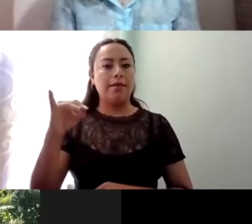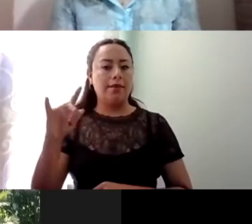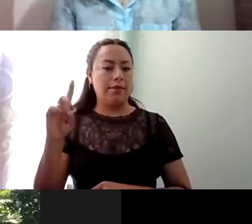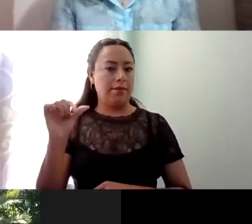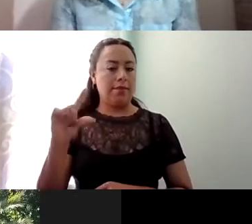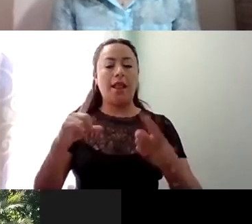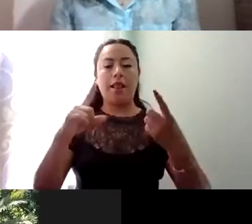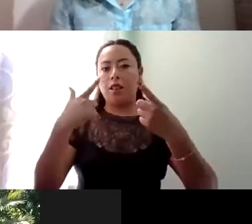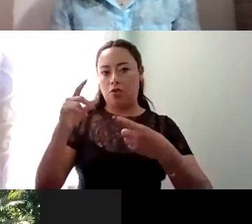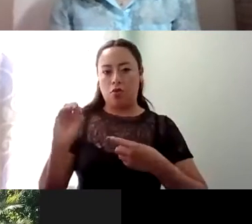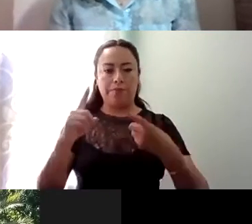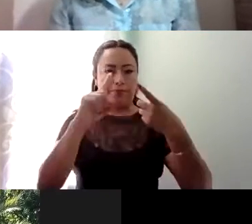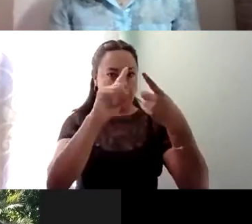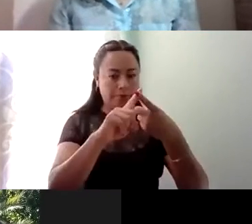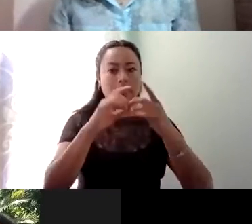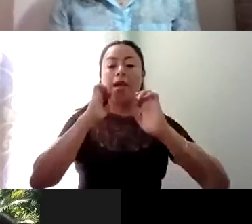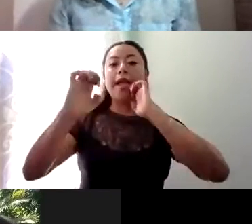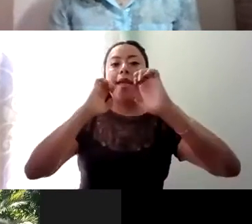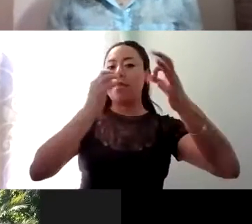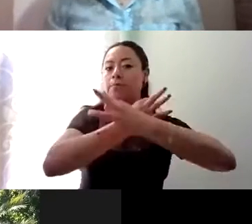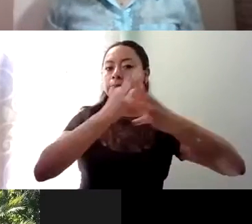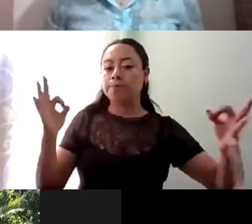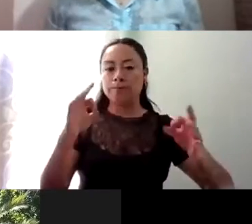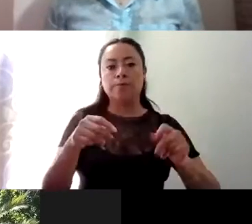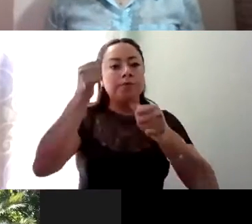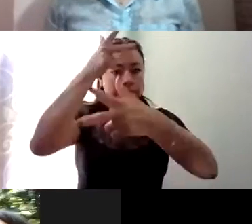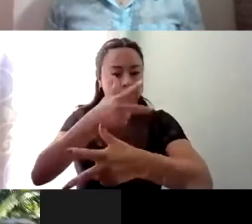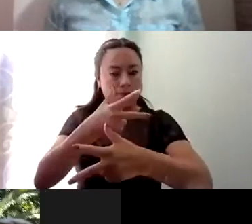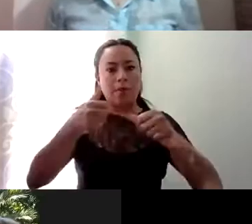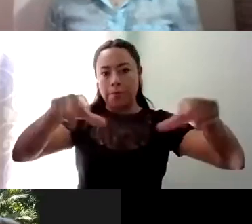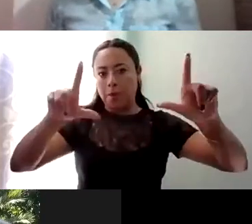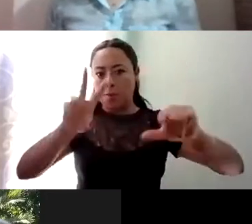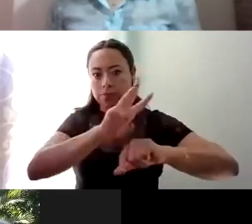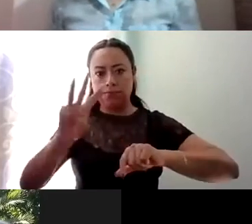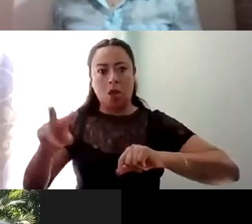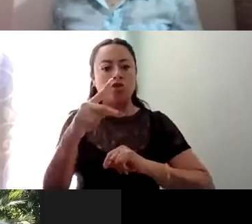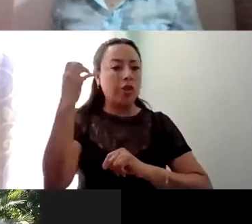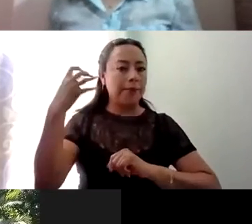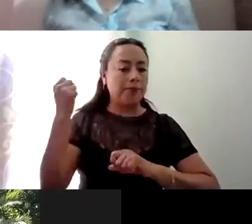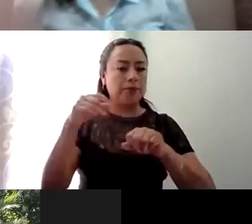pública y se transmitirá en vivo en las plataformas del Congreso de la Ciudad de México.